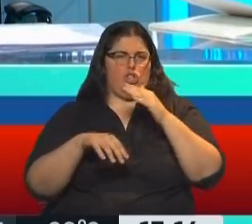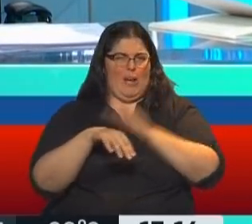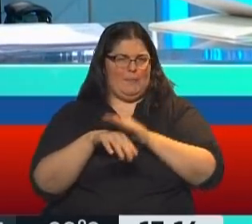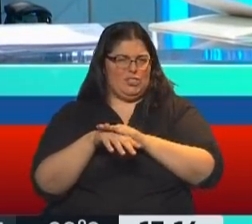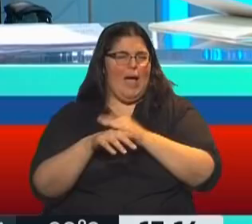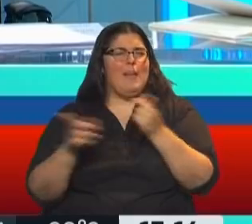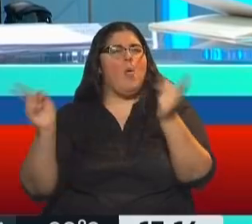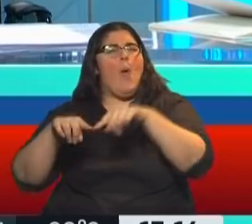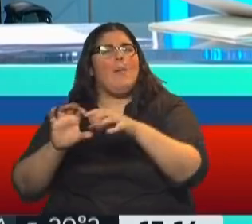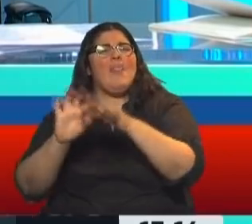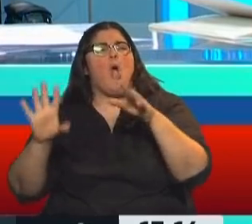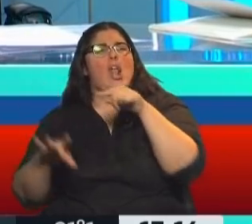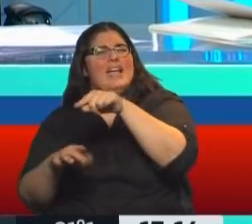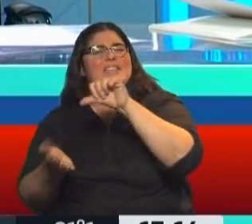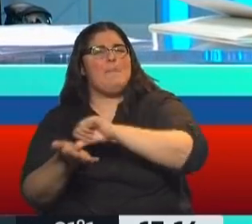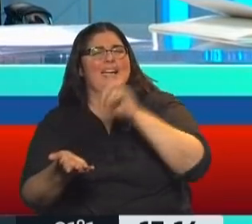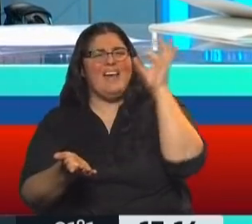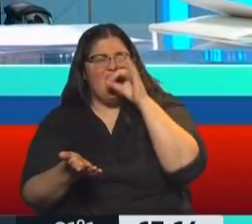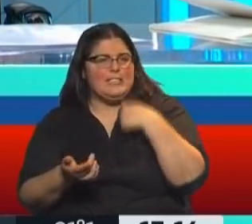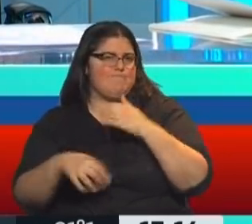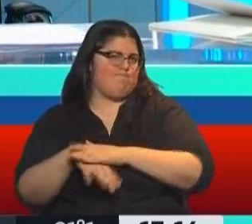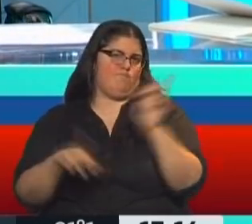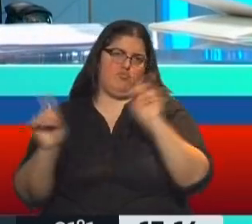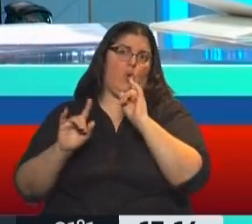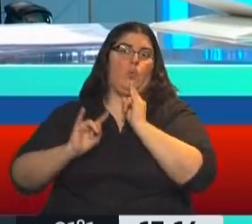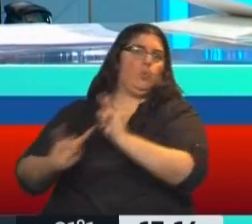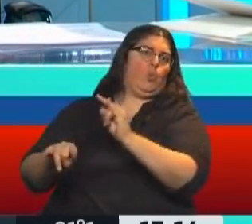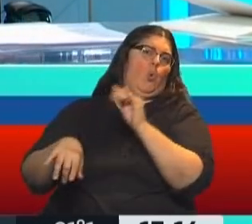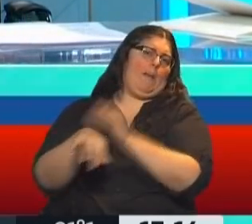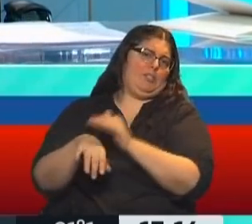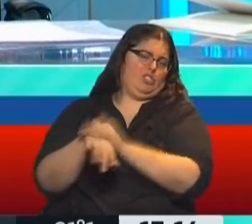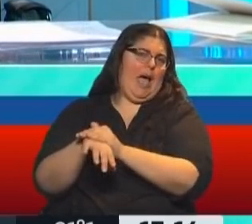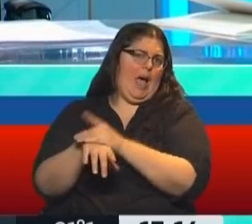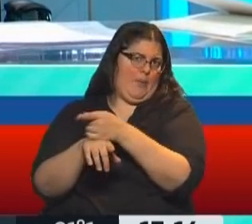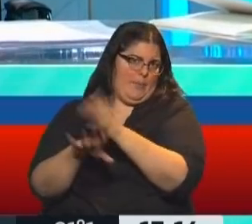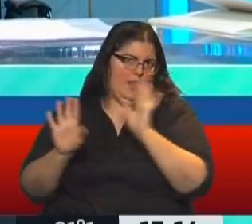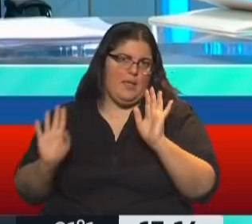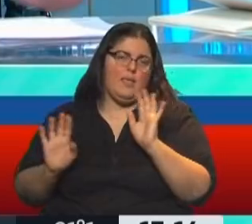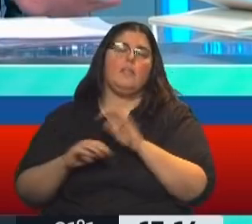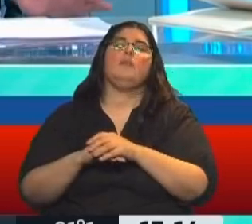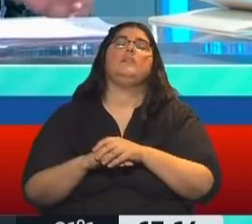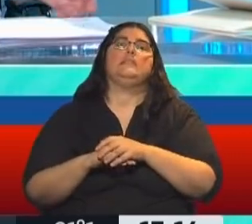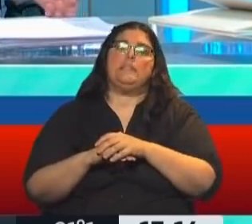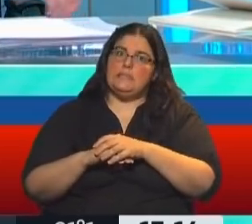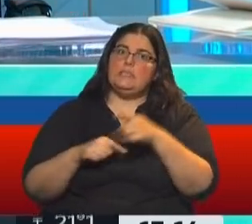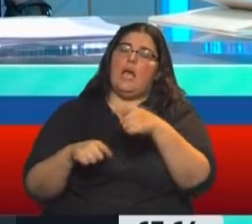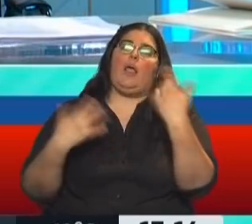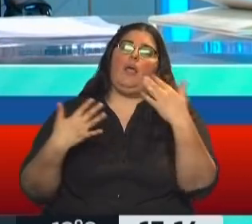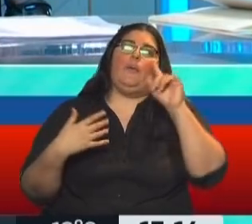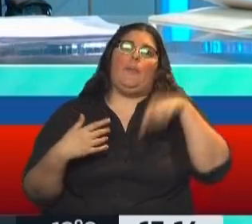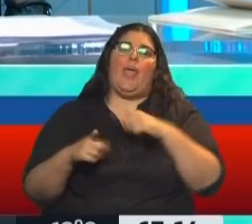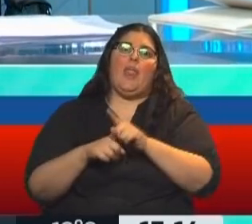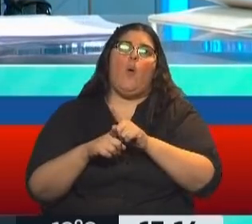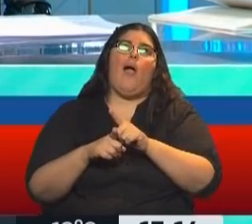democracia en Afganistán, es un tema de ellos. Ellos se tendrán que hacer cargo de esto, lo cual, bueno, generó ahí un poco, les